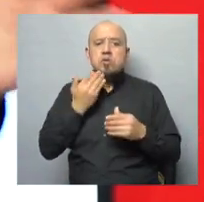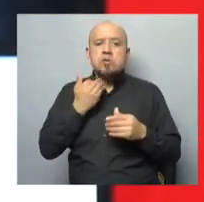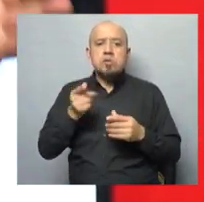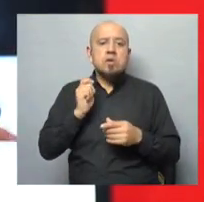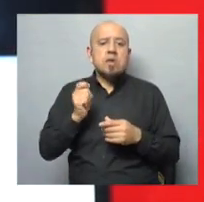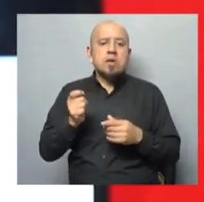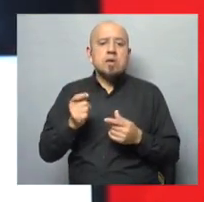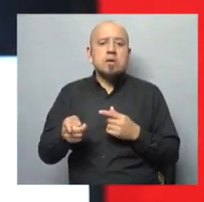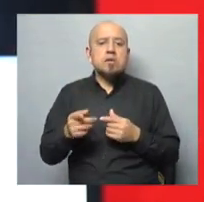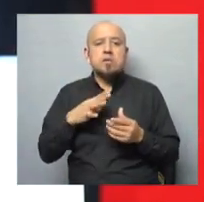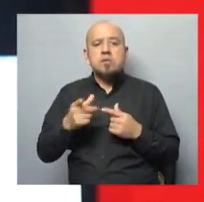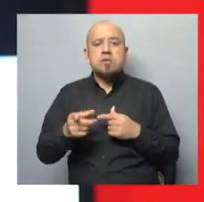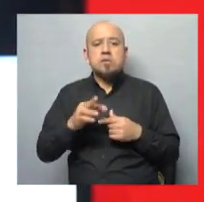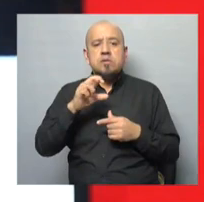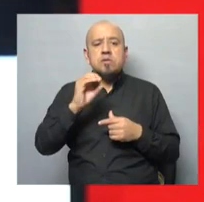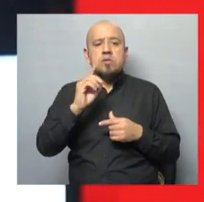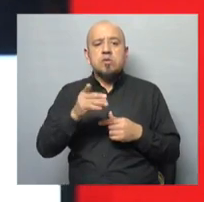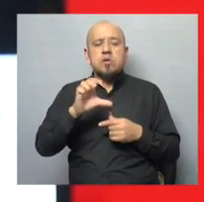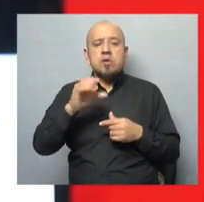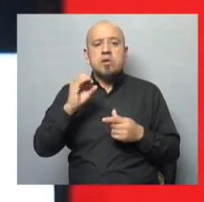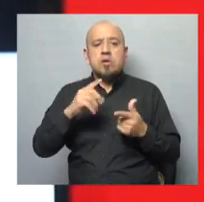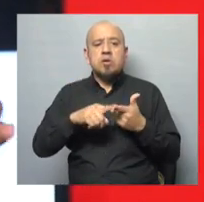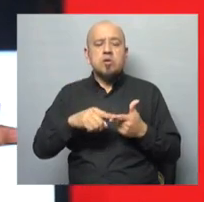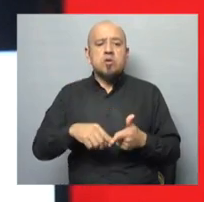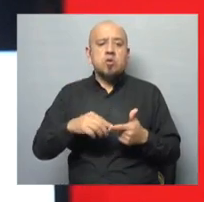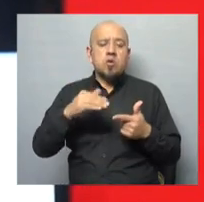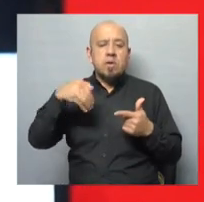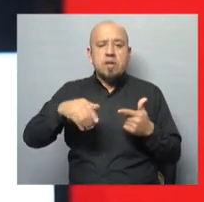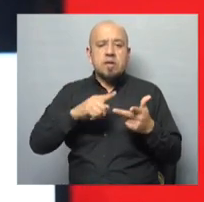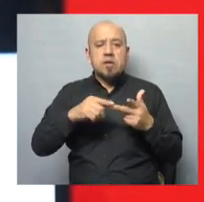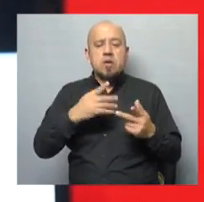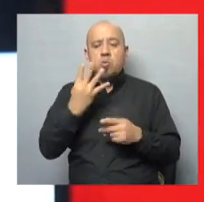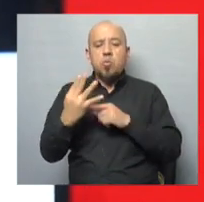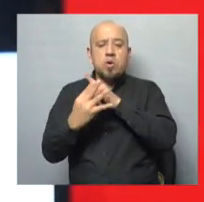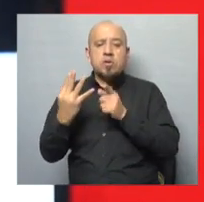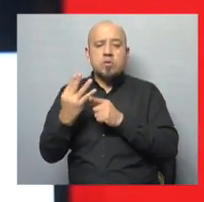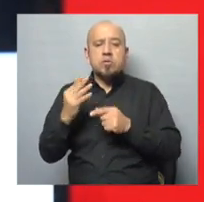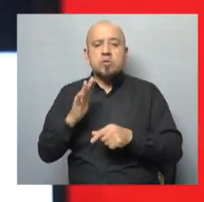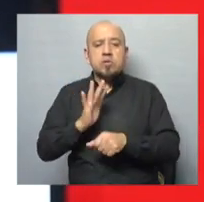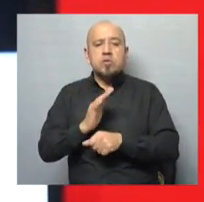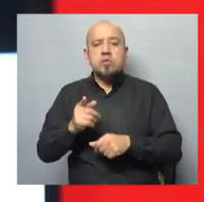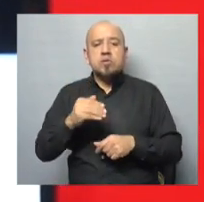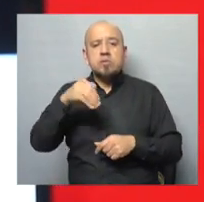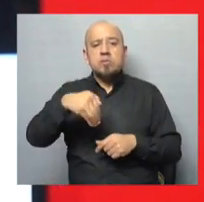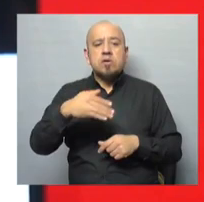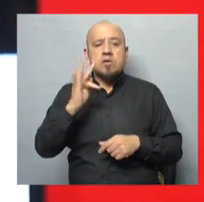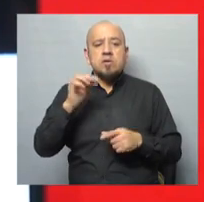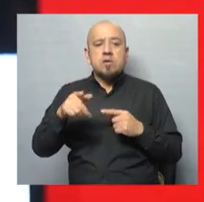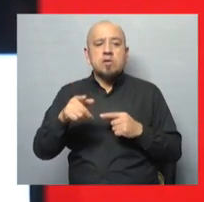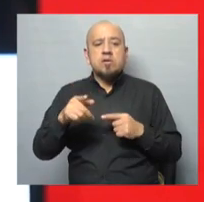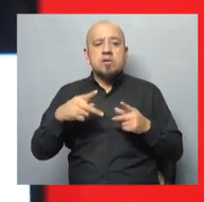estábamos era rogelio gracia margarita musto gabriela hermano y yo éramos los cuatro actores dirigían varios ferreira en el método